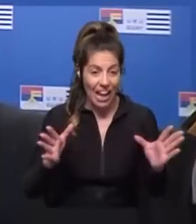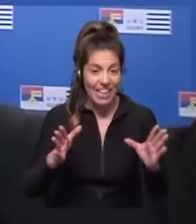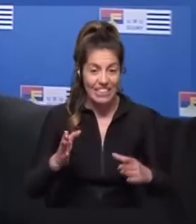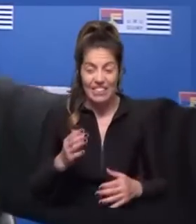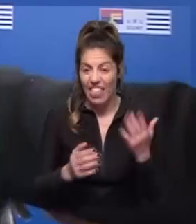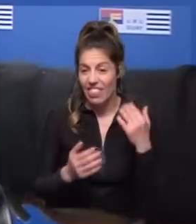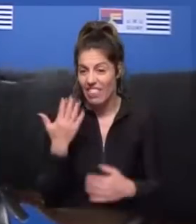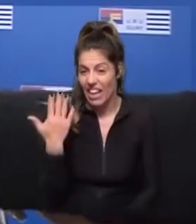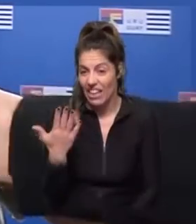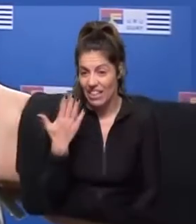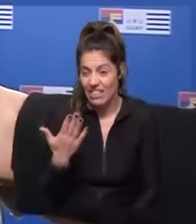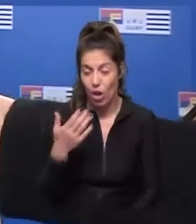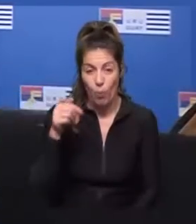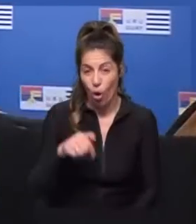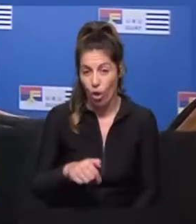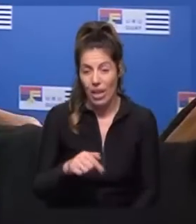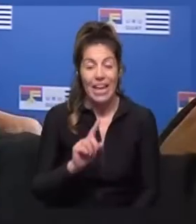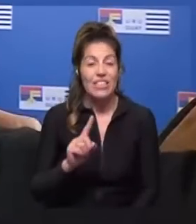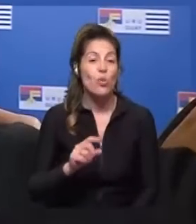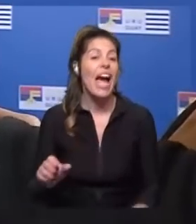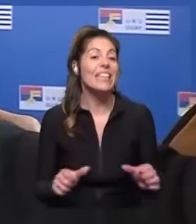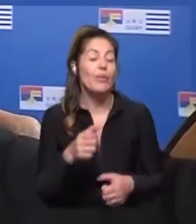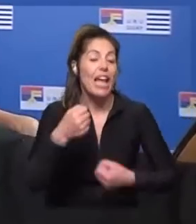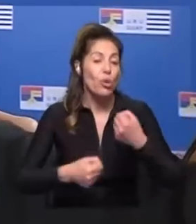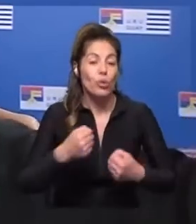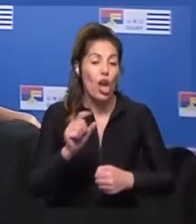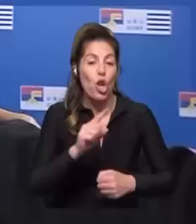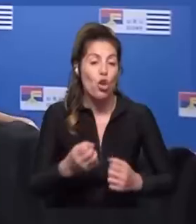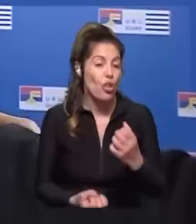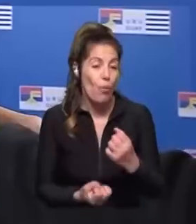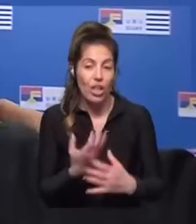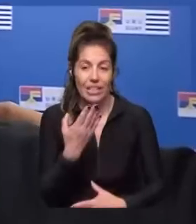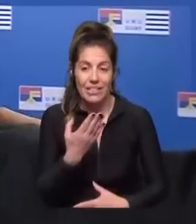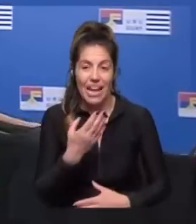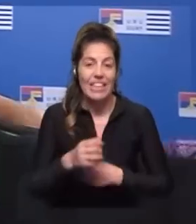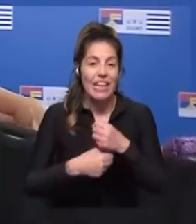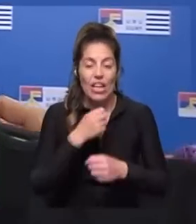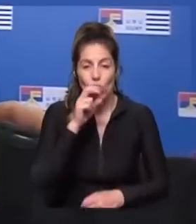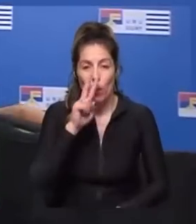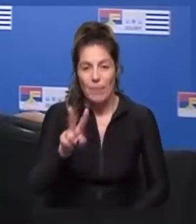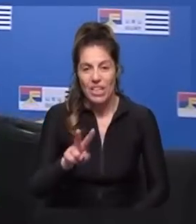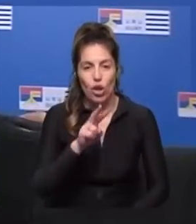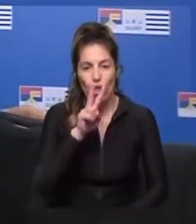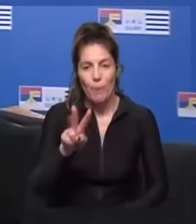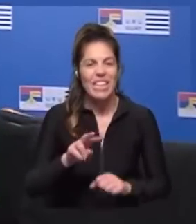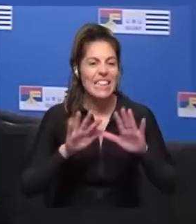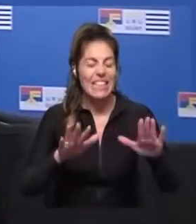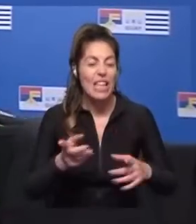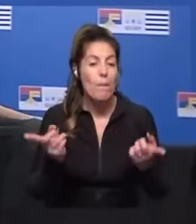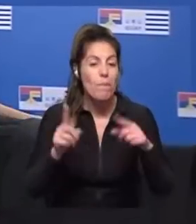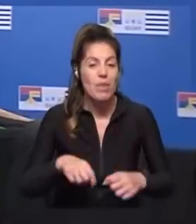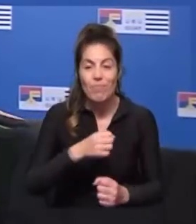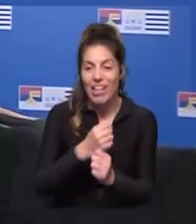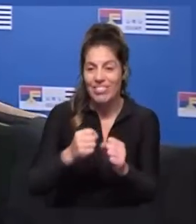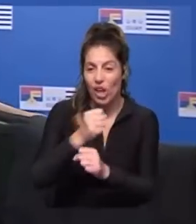en una actividad Industrial usted no se moderniza y produce en el año 2000 o en el año 2010 con la misma tecnología que